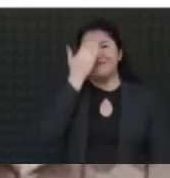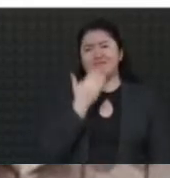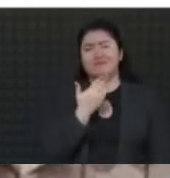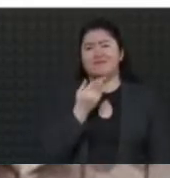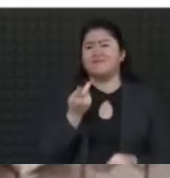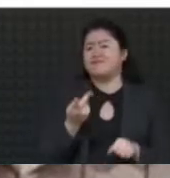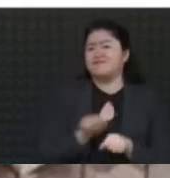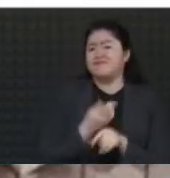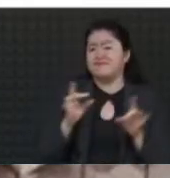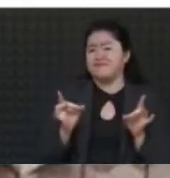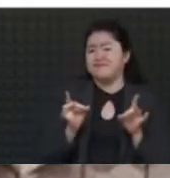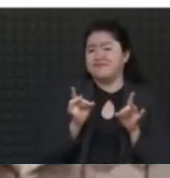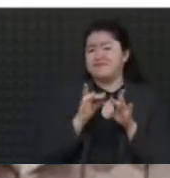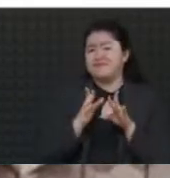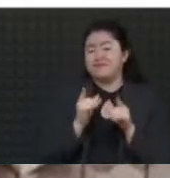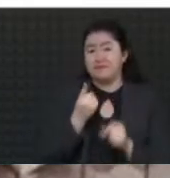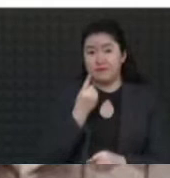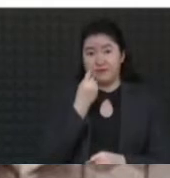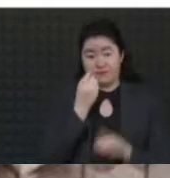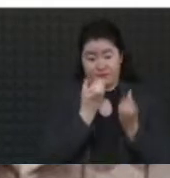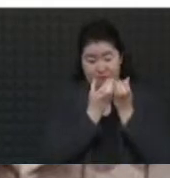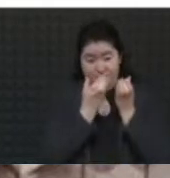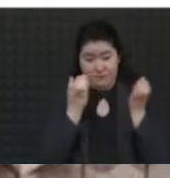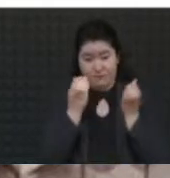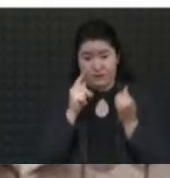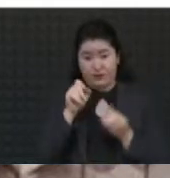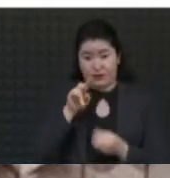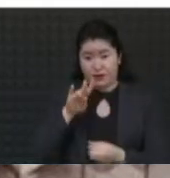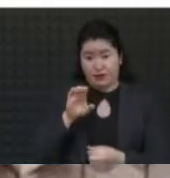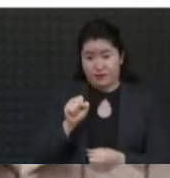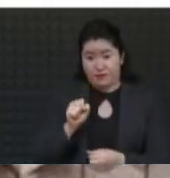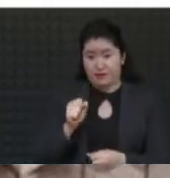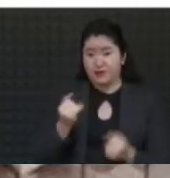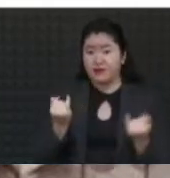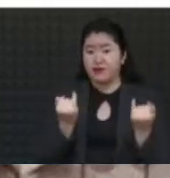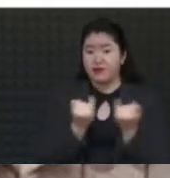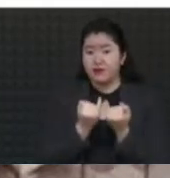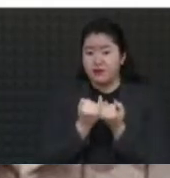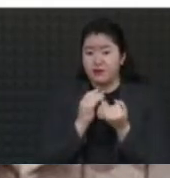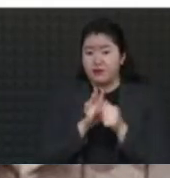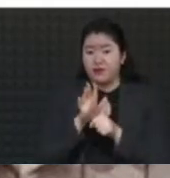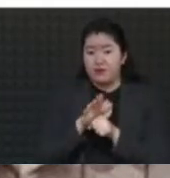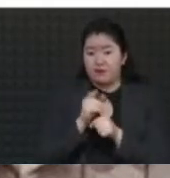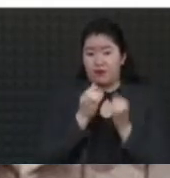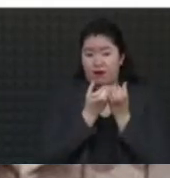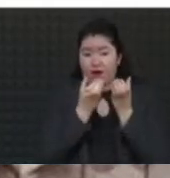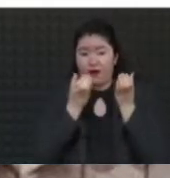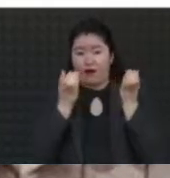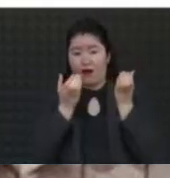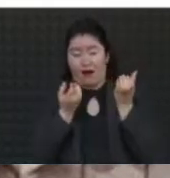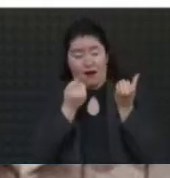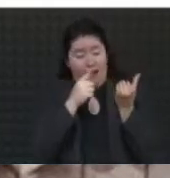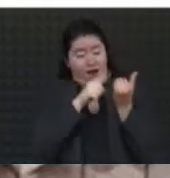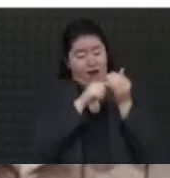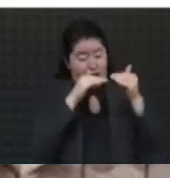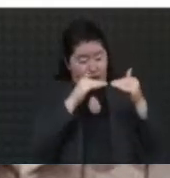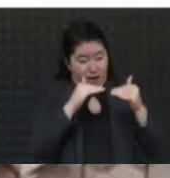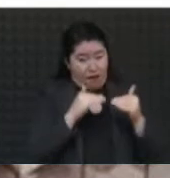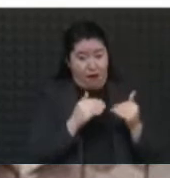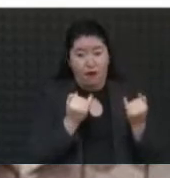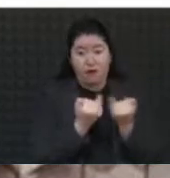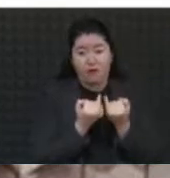situaciones donde tenemos 2 traves y ya va un puntal a cada una de las traves, con una trave en la parte inferior